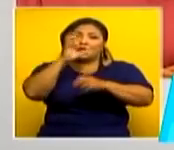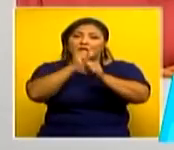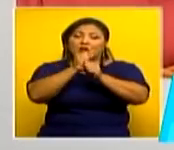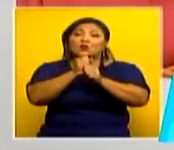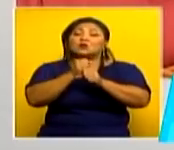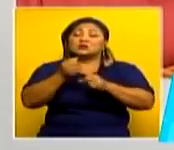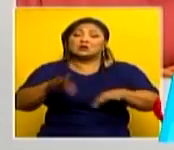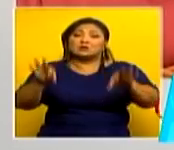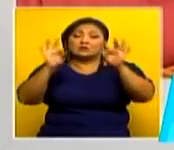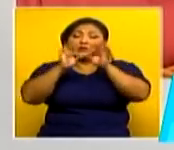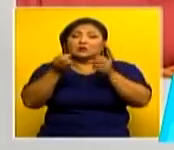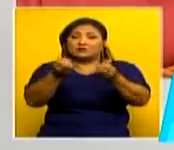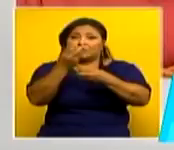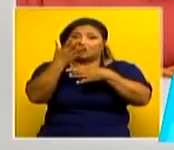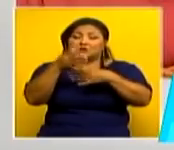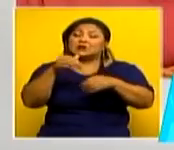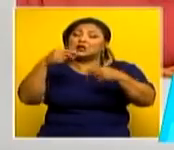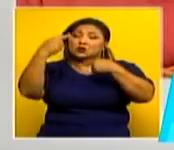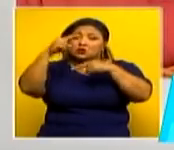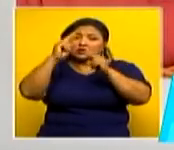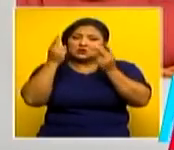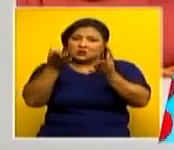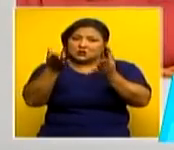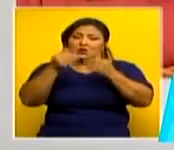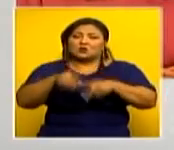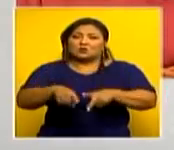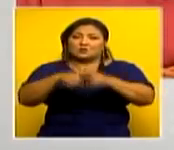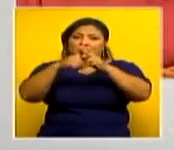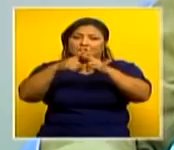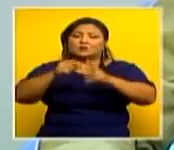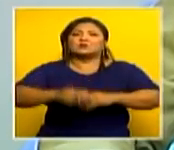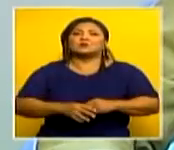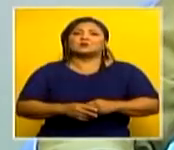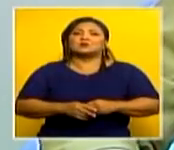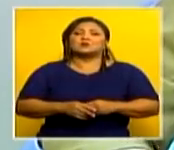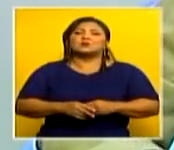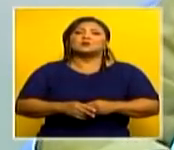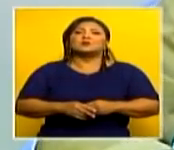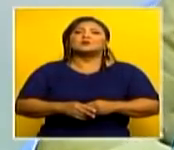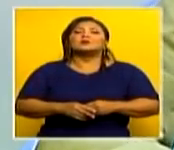Tenemos importante información aquí en el Noticiero 1 Estelar. Empezamos.